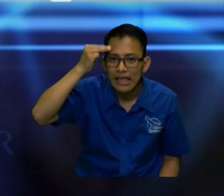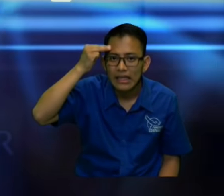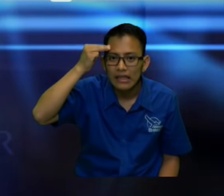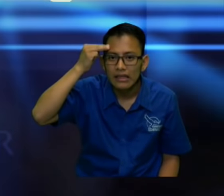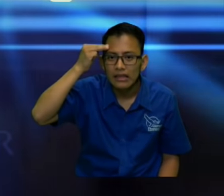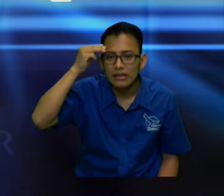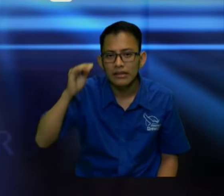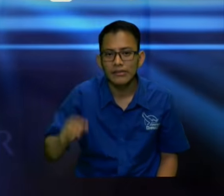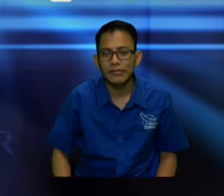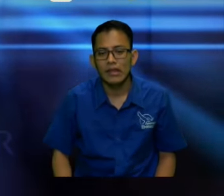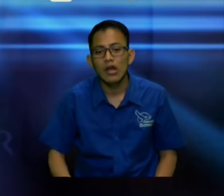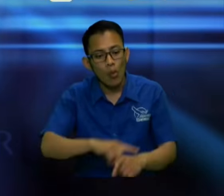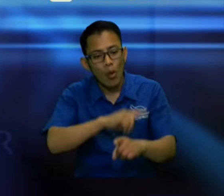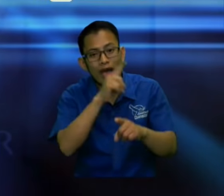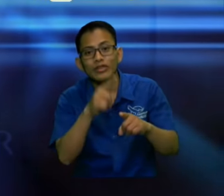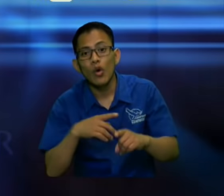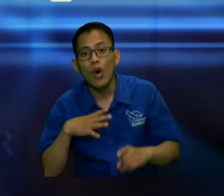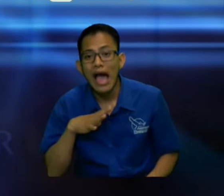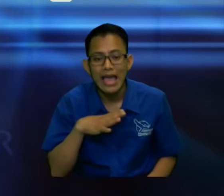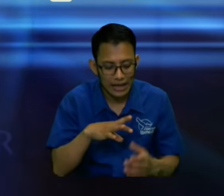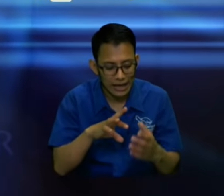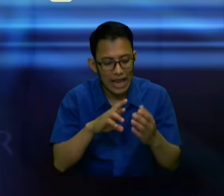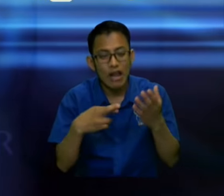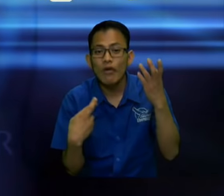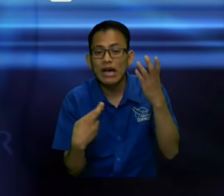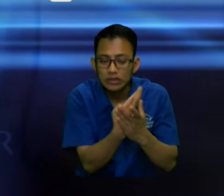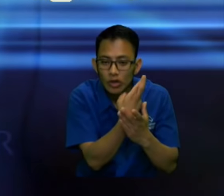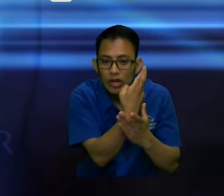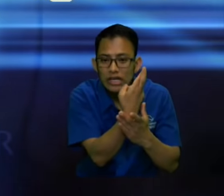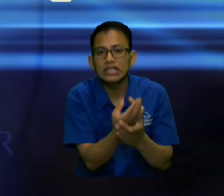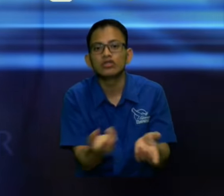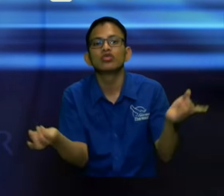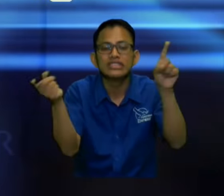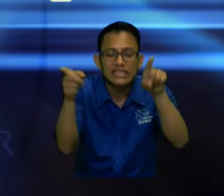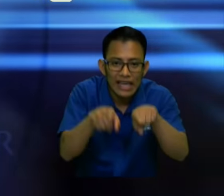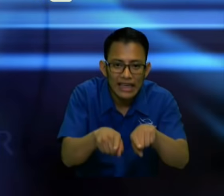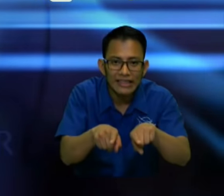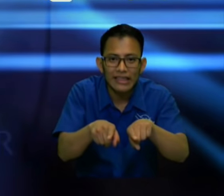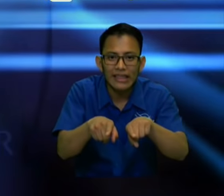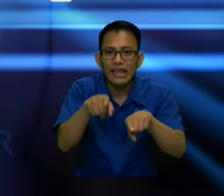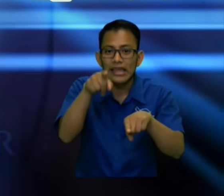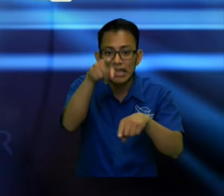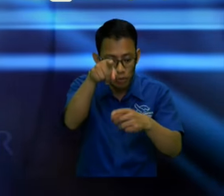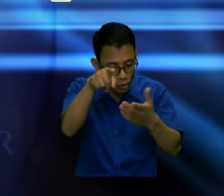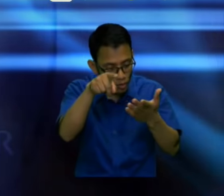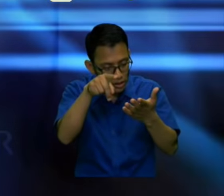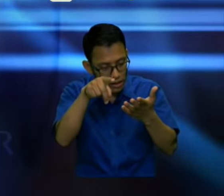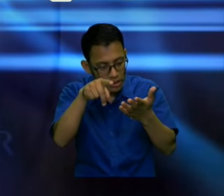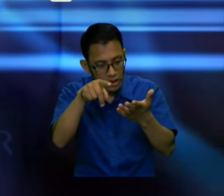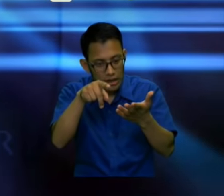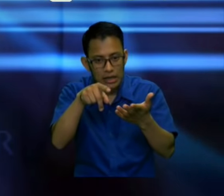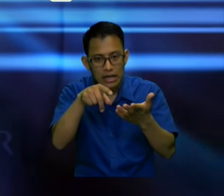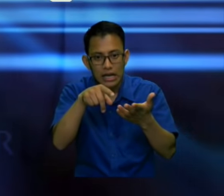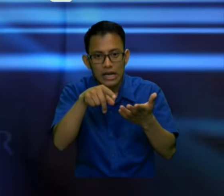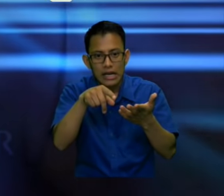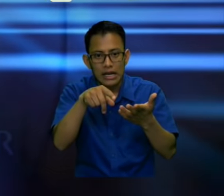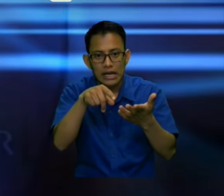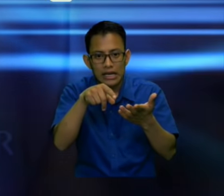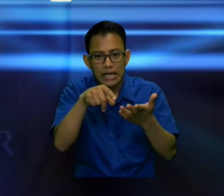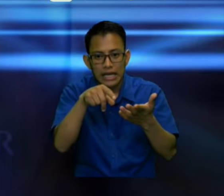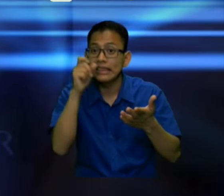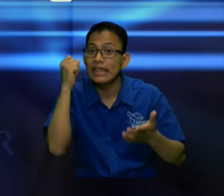Porque cuando hay una renovación, entonces lo que va a suceder es que vas a verificar cuál